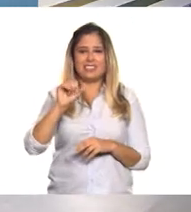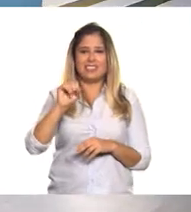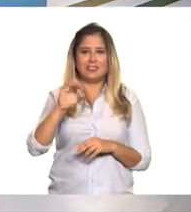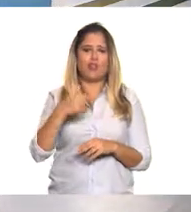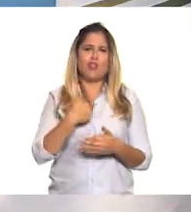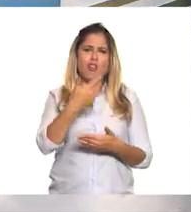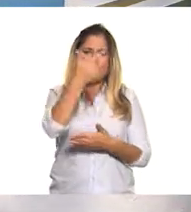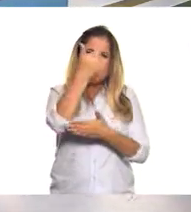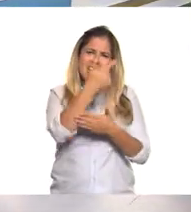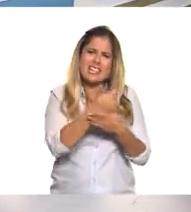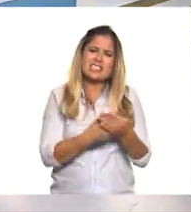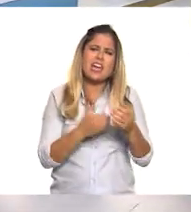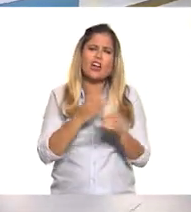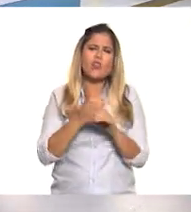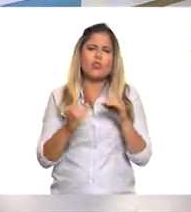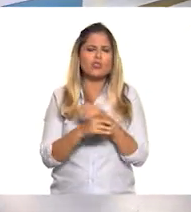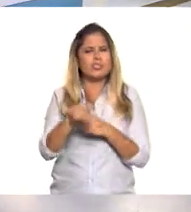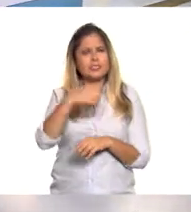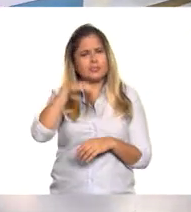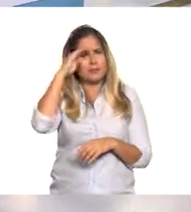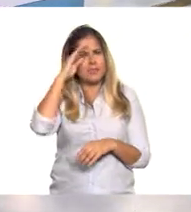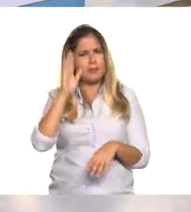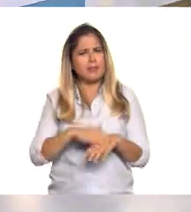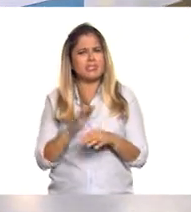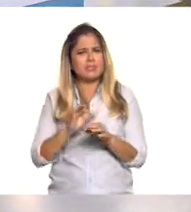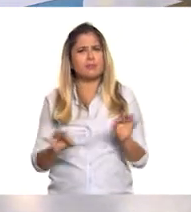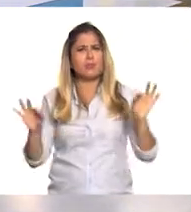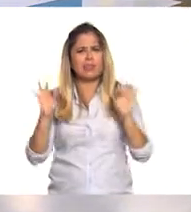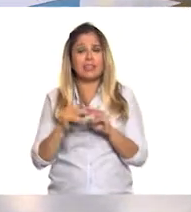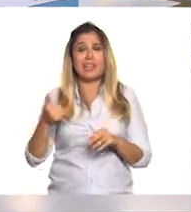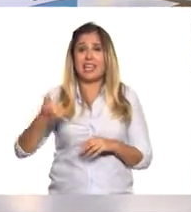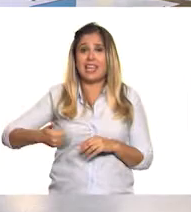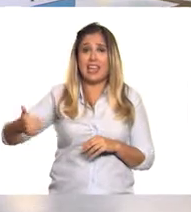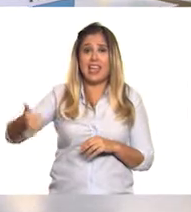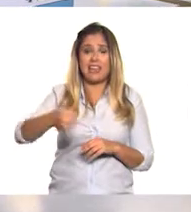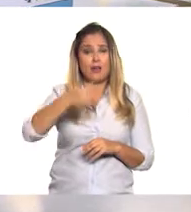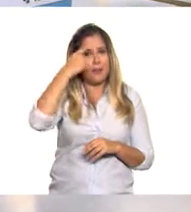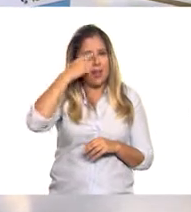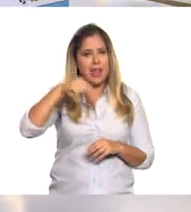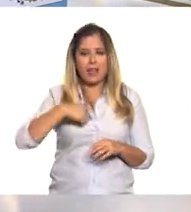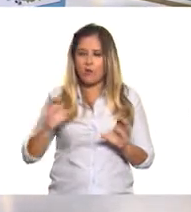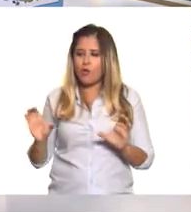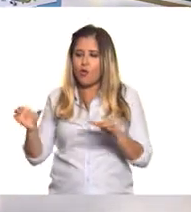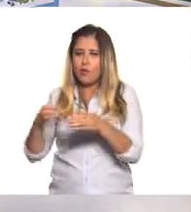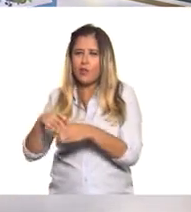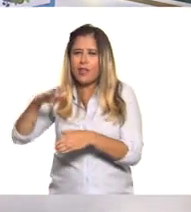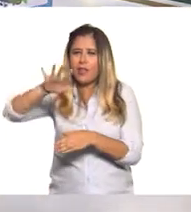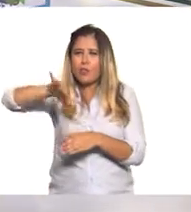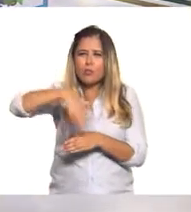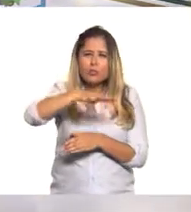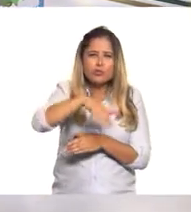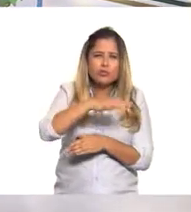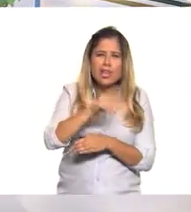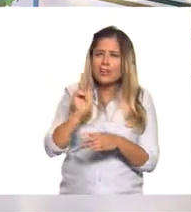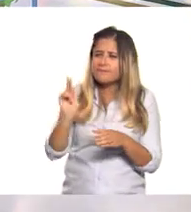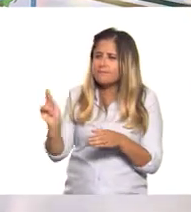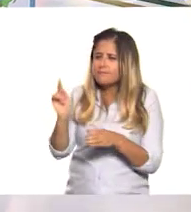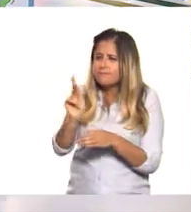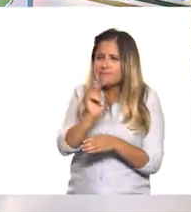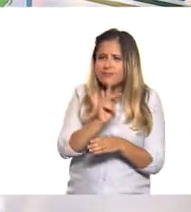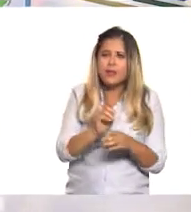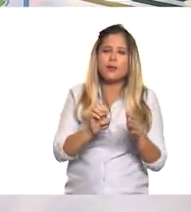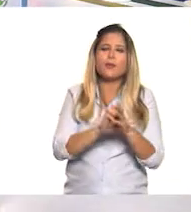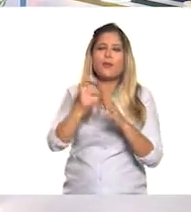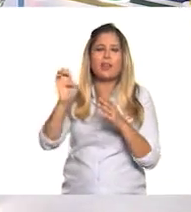lista de las cosas que consideramos importantes, cada uno para nuestra comunidad, y buscamos semejanzas y teníamos, por